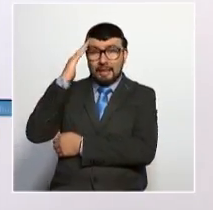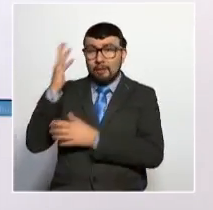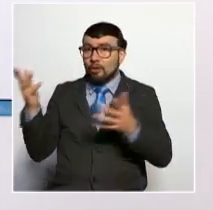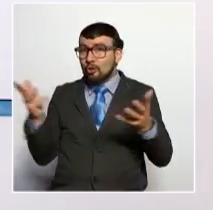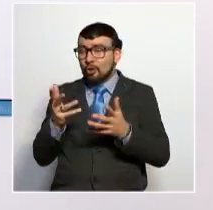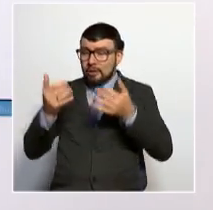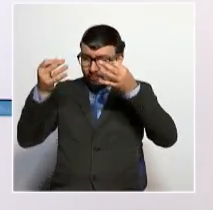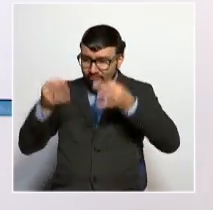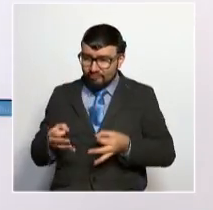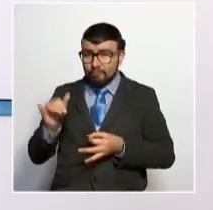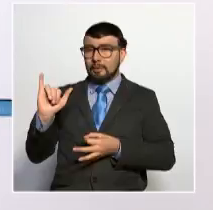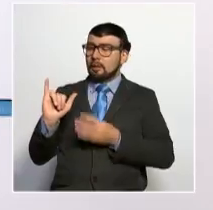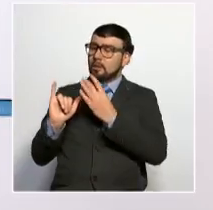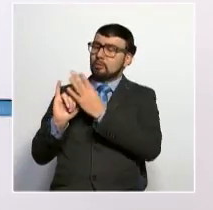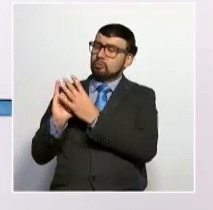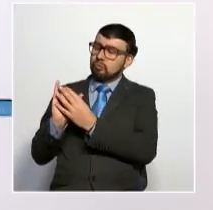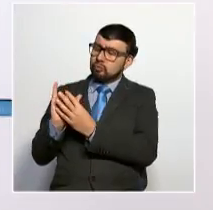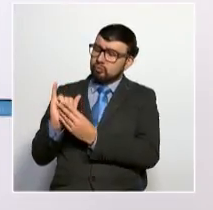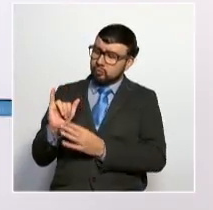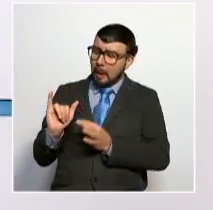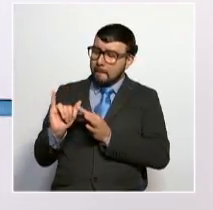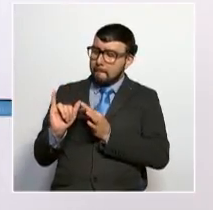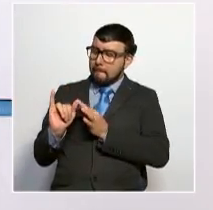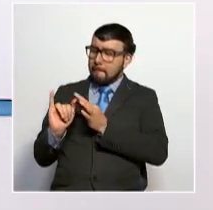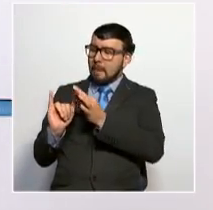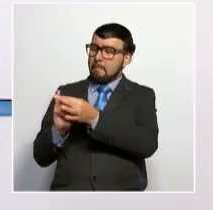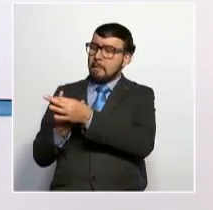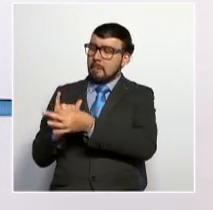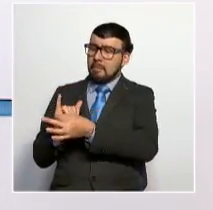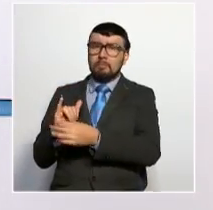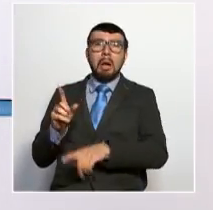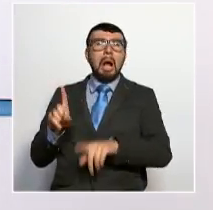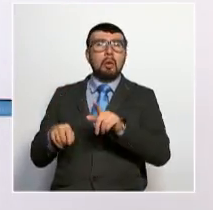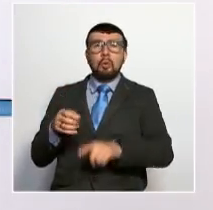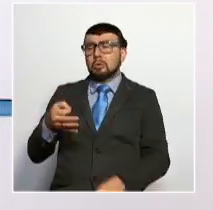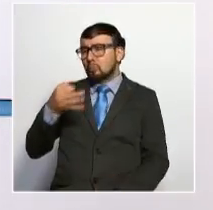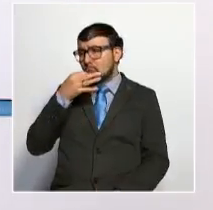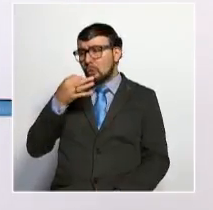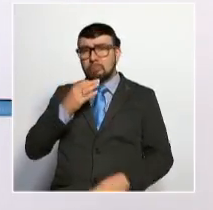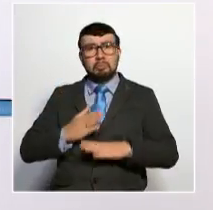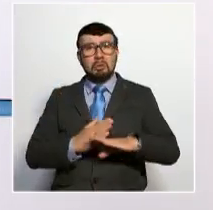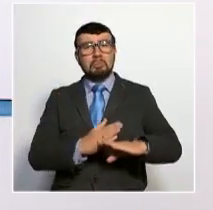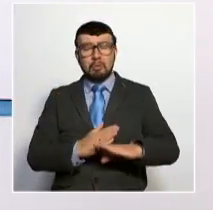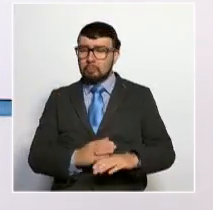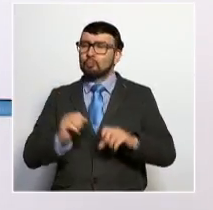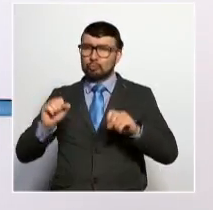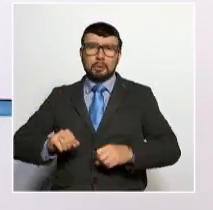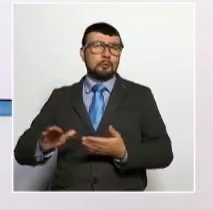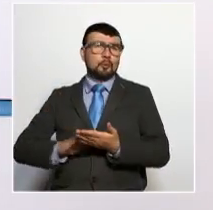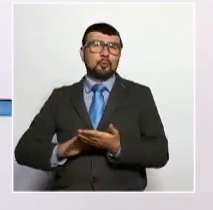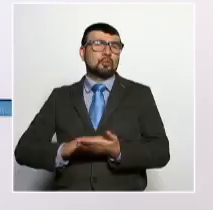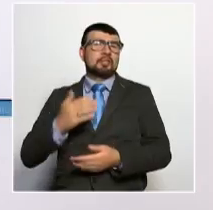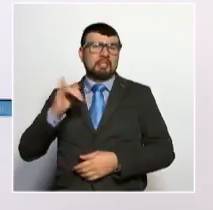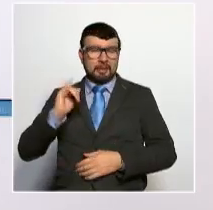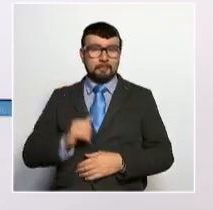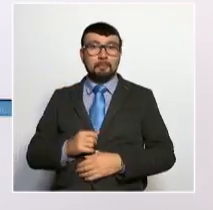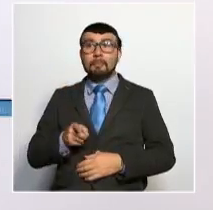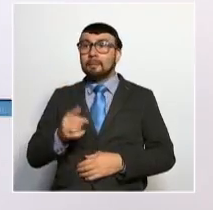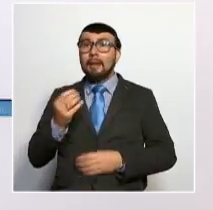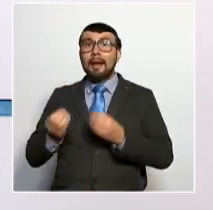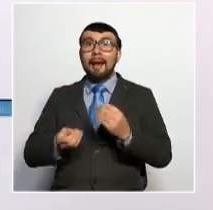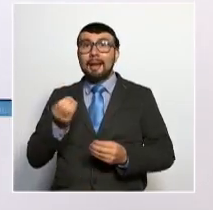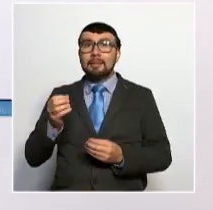endometriosis. Hay endometriosis que son muy sencillas de manejar, que se tratan solo con pastas de planificar. ¿Y eso qué hace? Hace que estos